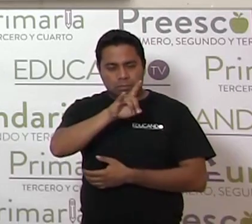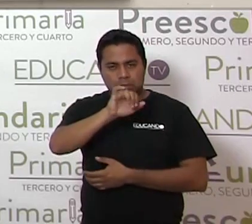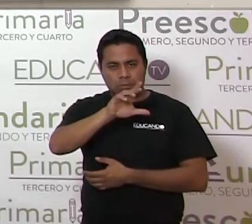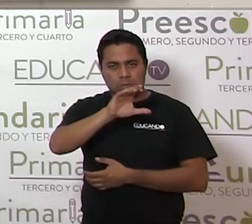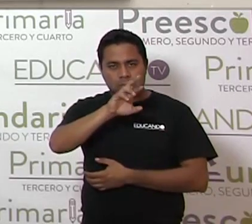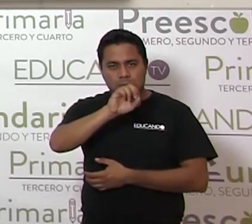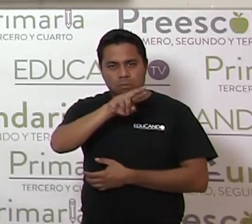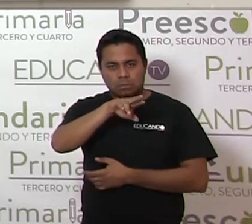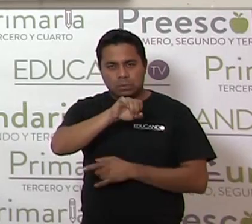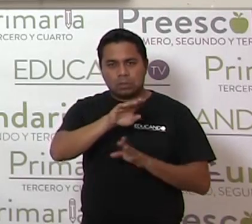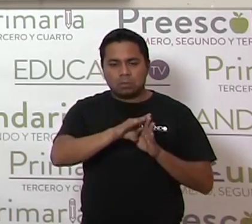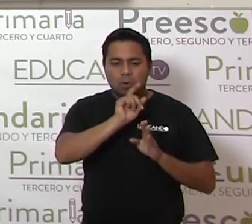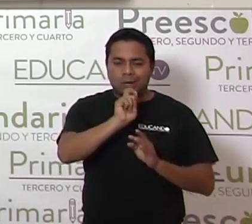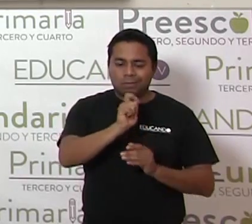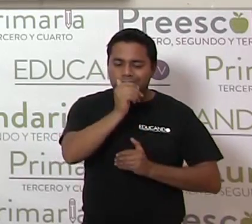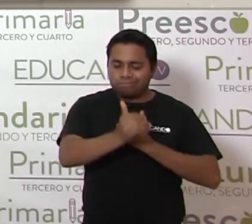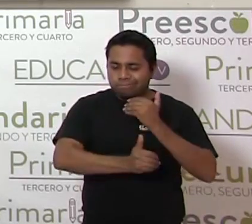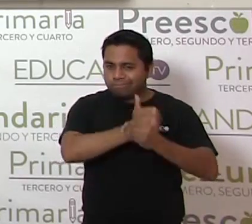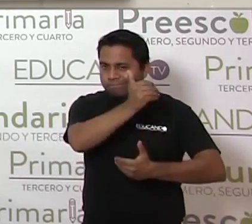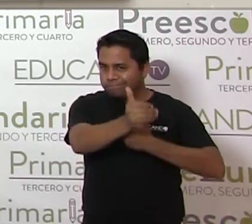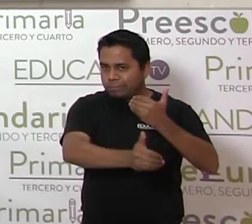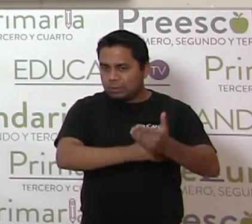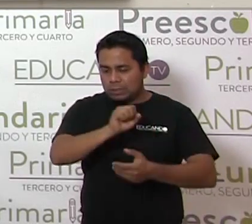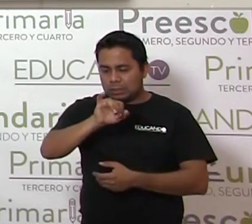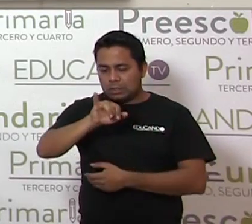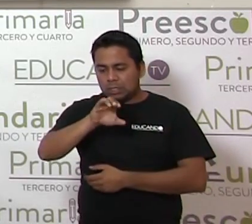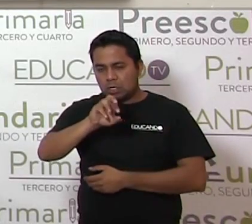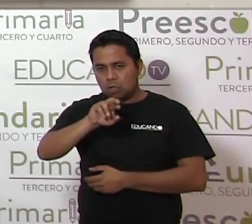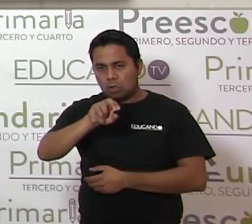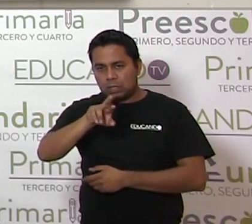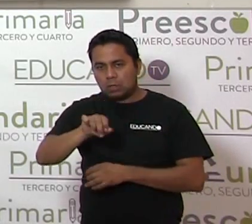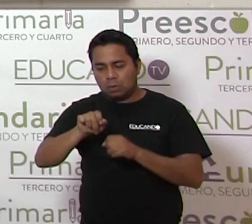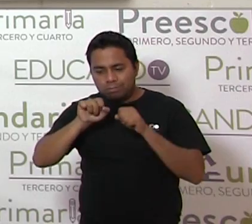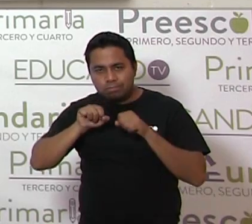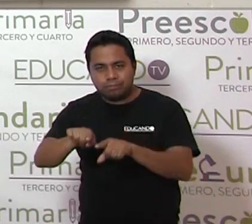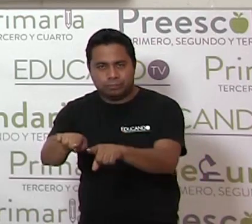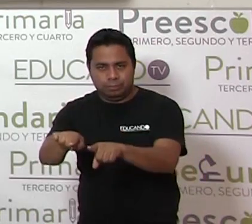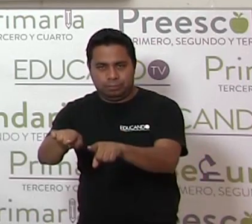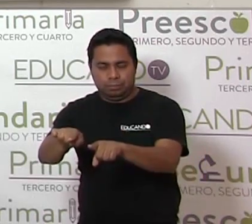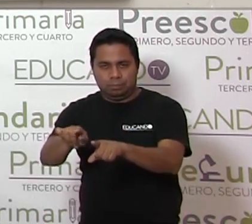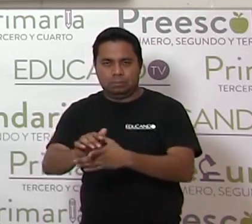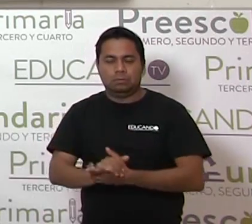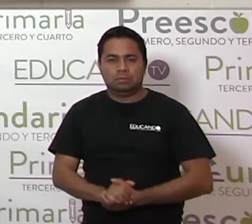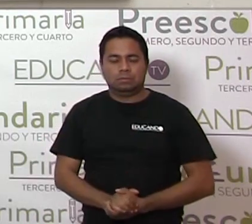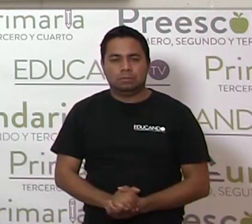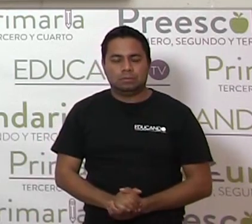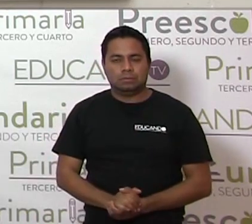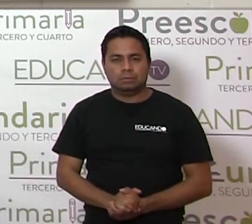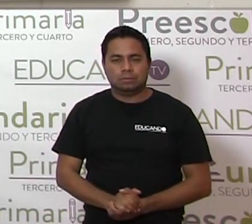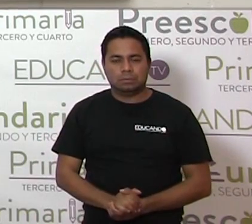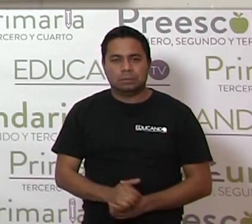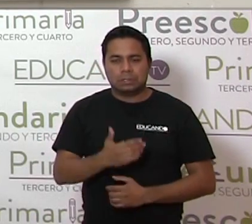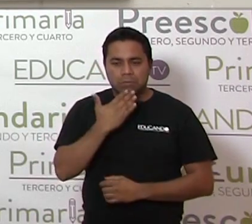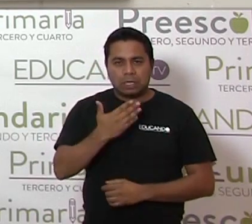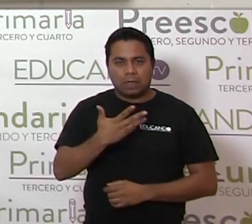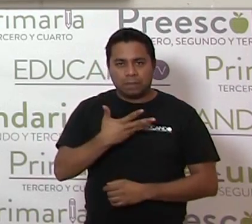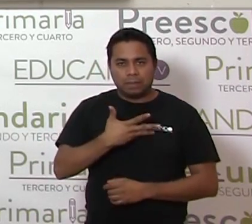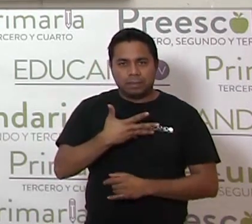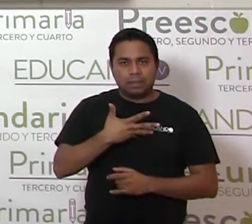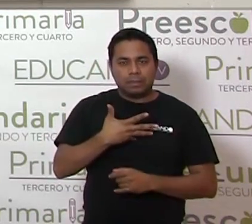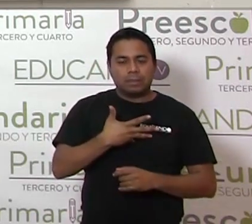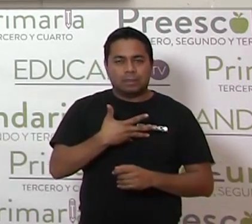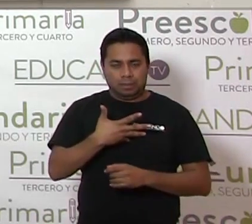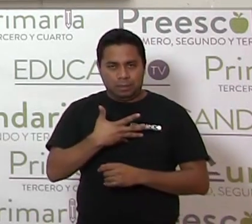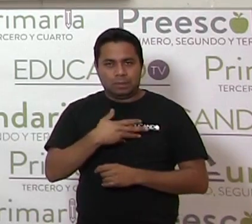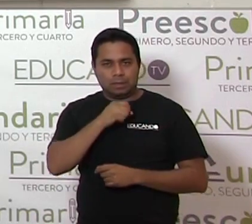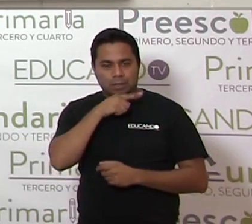por uno, paso por paso. Sincrónico, simultáneos. Bien, es diacrónico, ¿verdad?